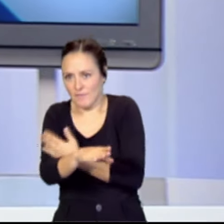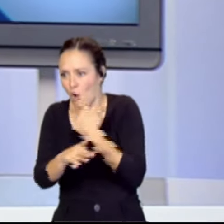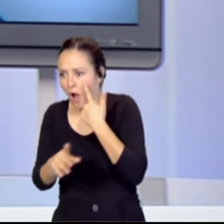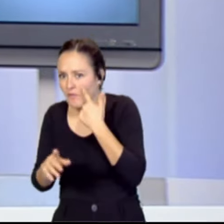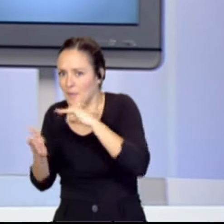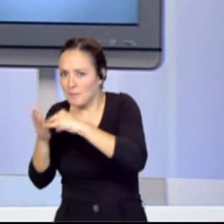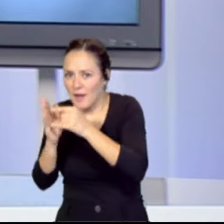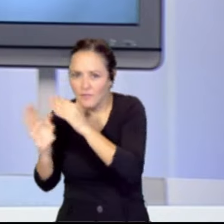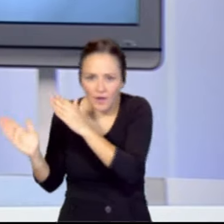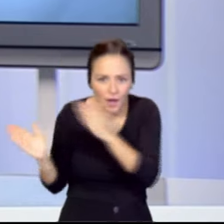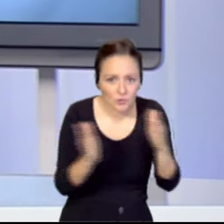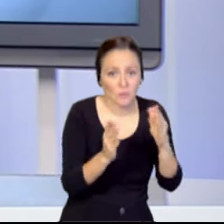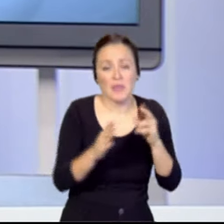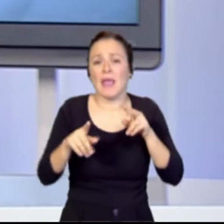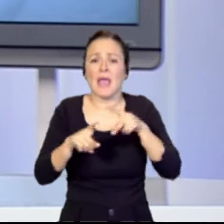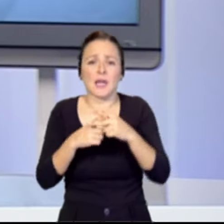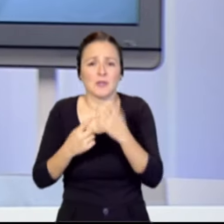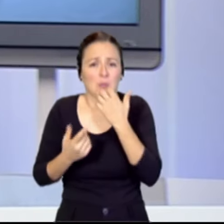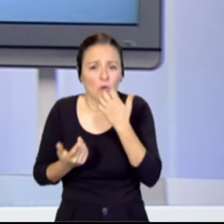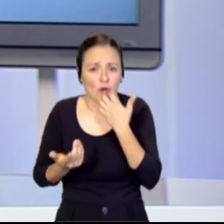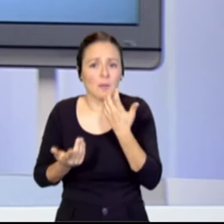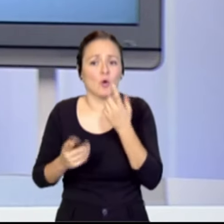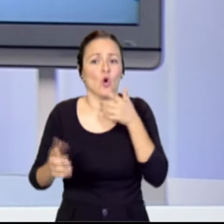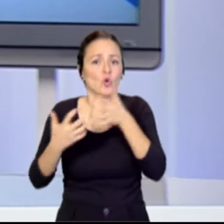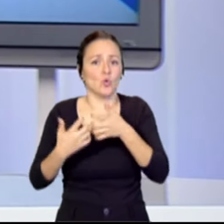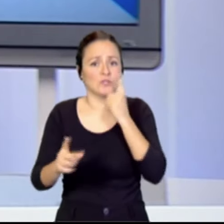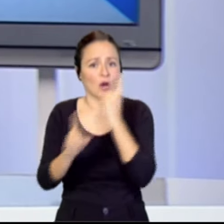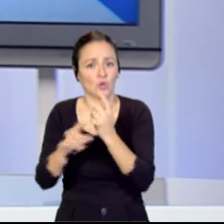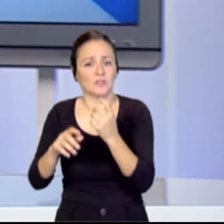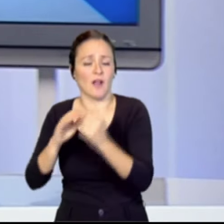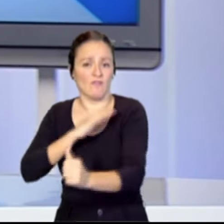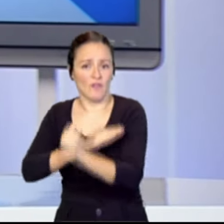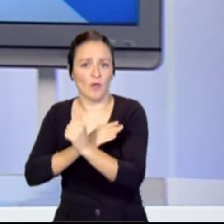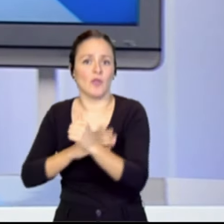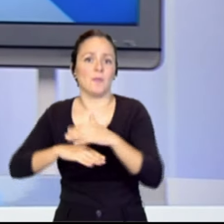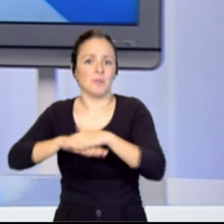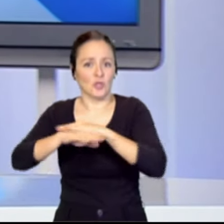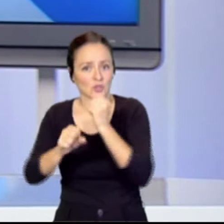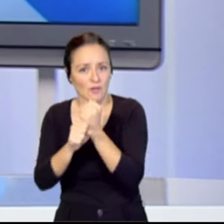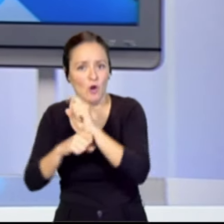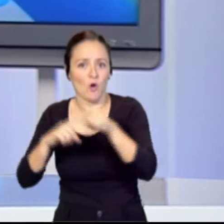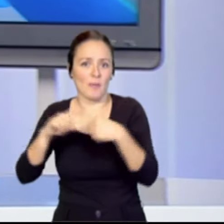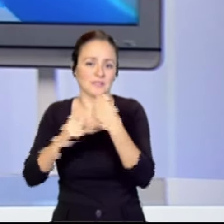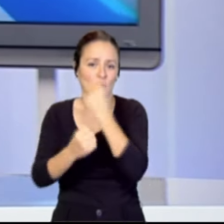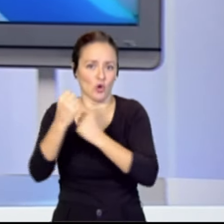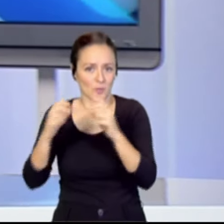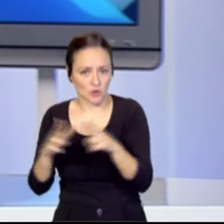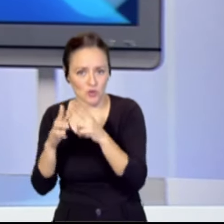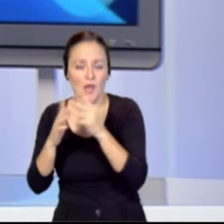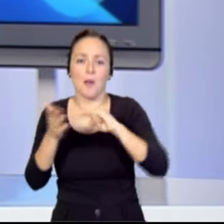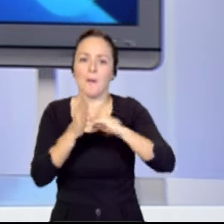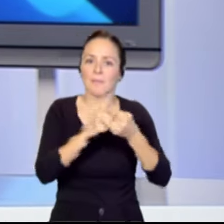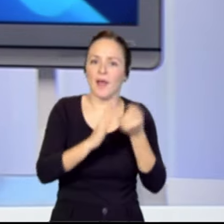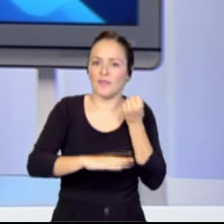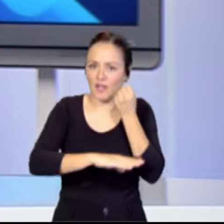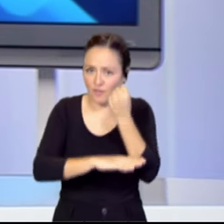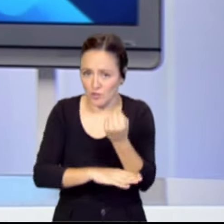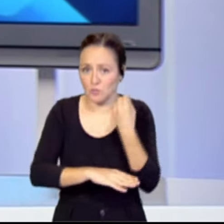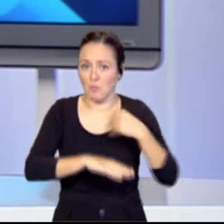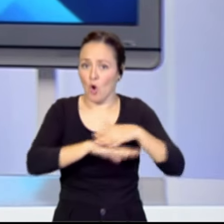herramientas tales como la herramienta de lucha contra el fraude del Ministerio de trabajo y economía social los planes de refuerzo que promueve el gobierno Canarias a través de la